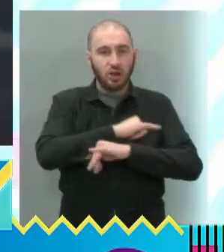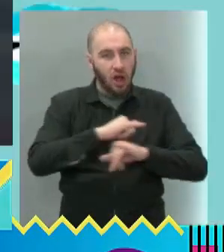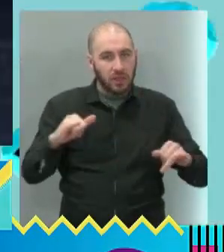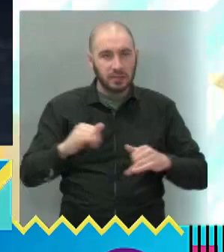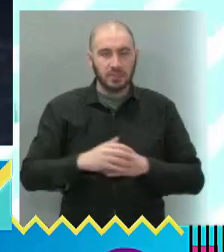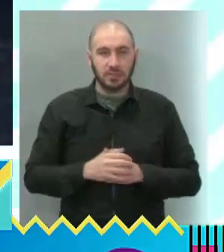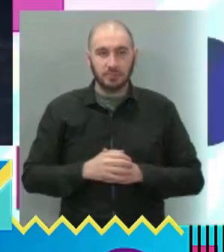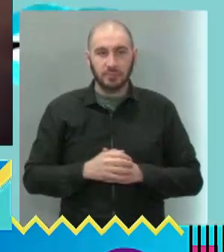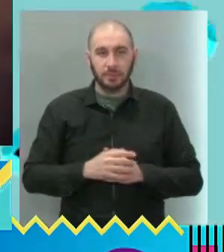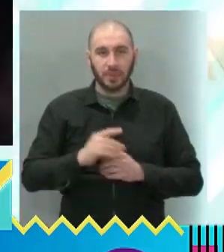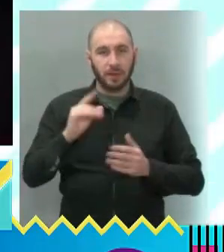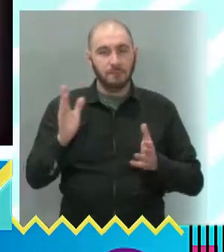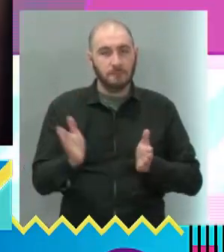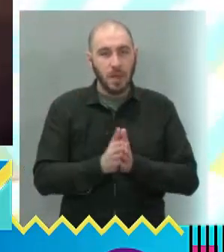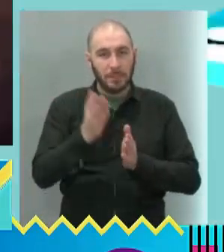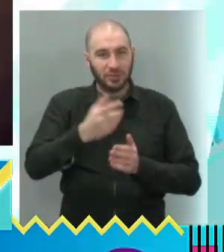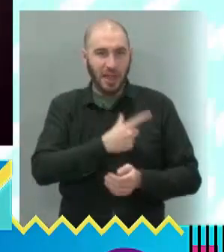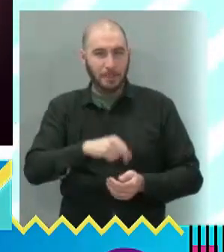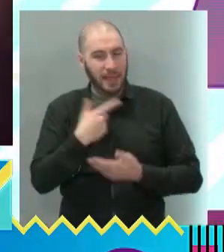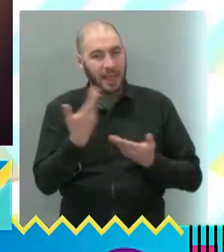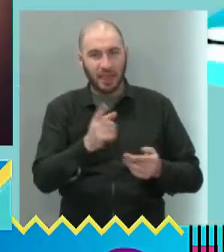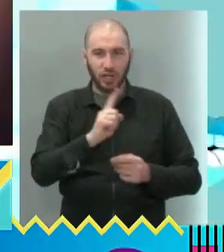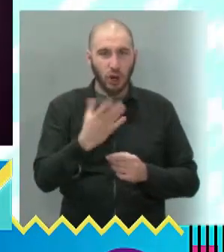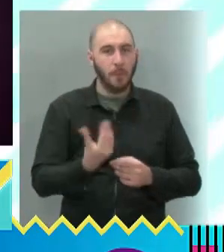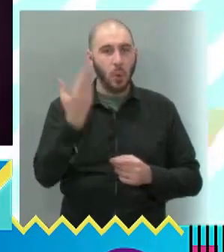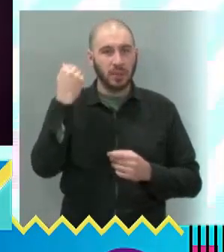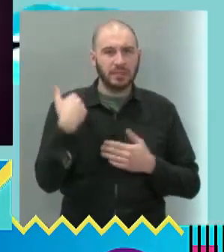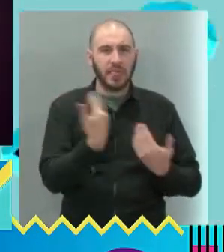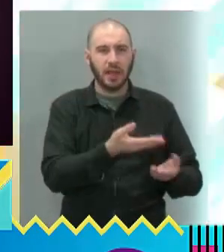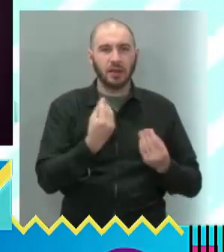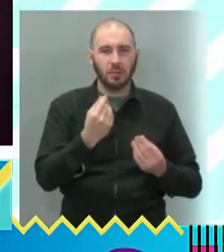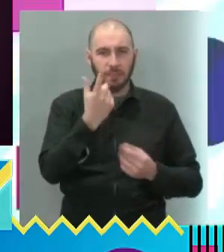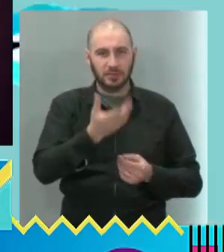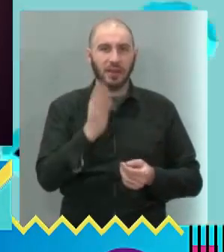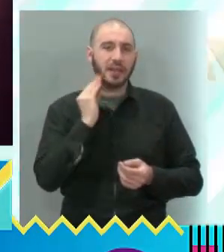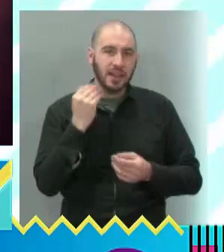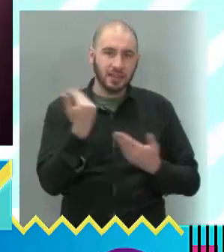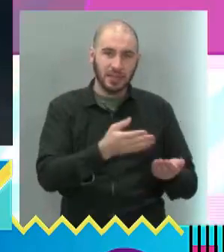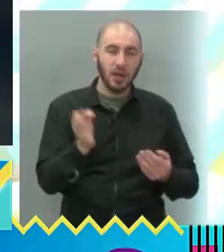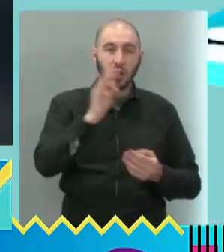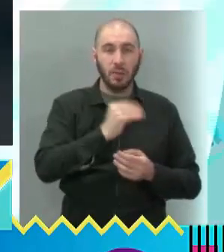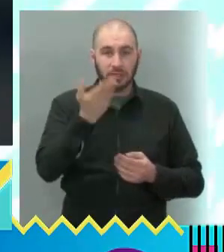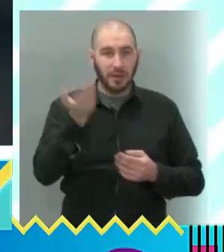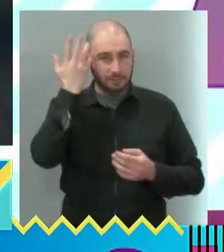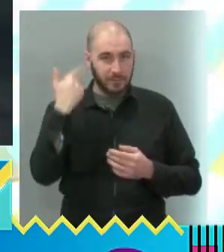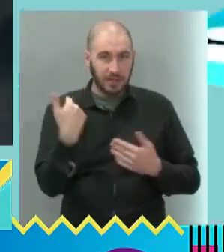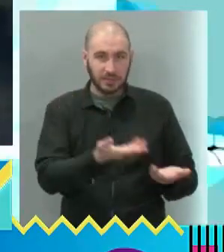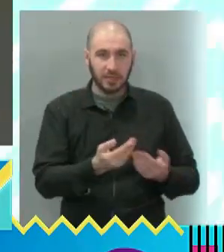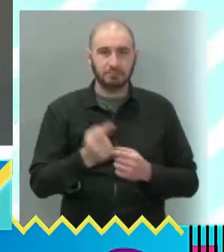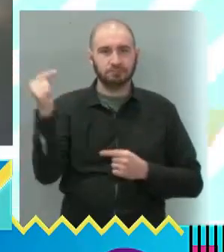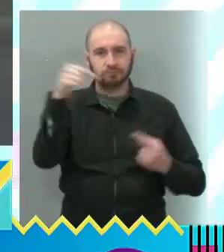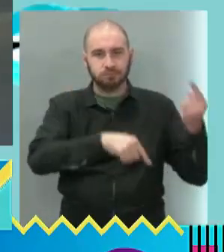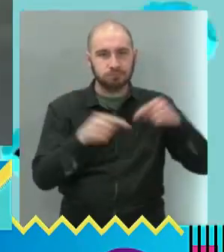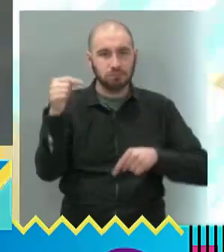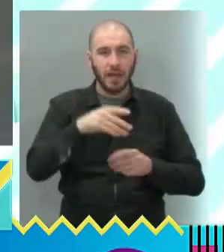llegaban siempre de la mano de los españoles, sino que muchas veces llegaban de la mano de los ingleses o de las manos de los franceses que venían